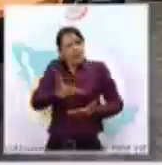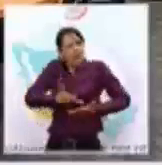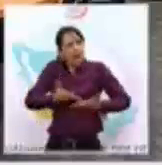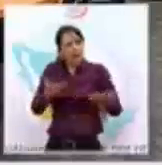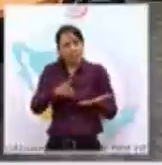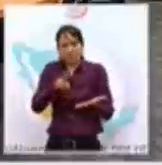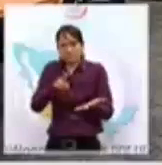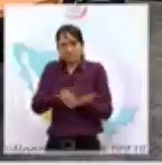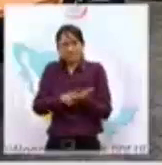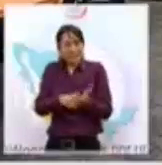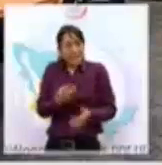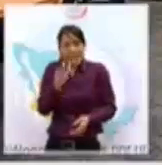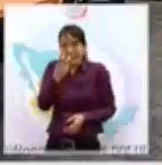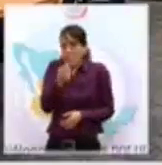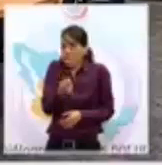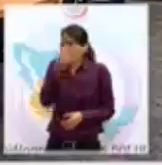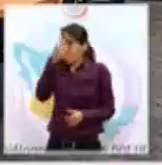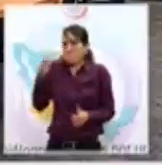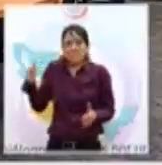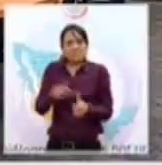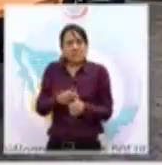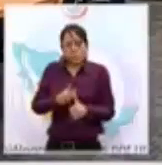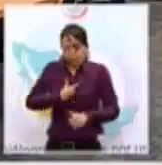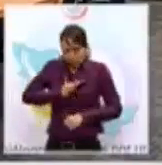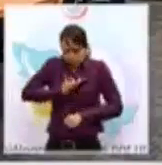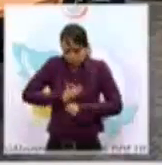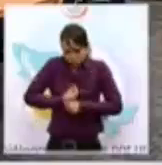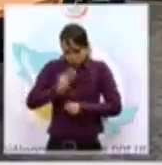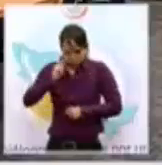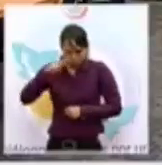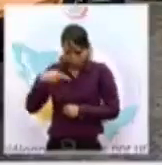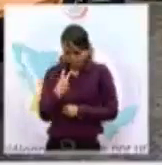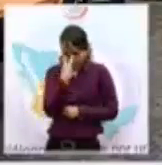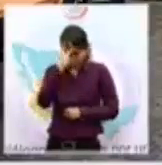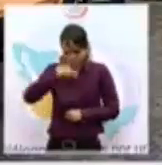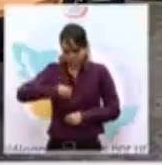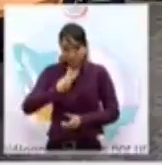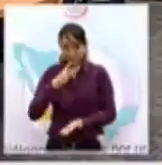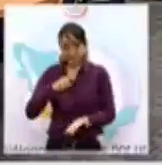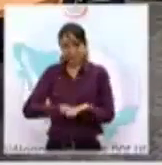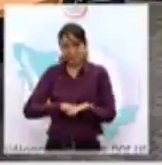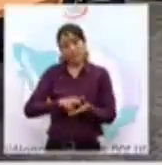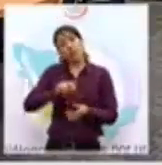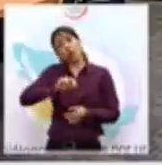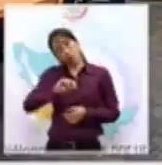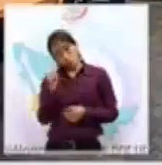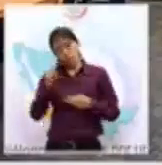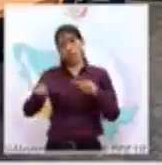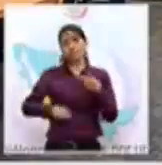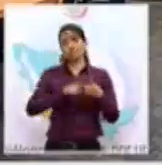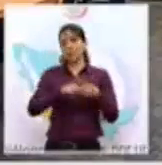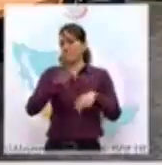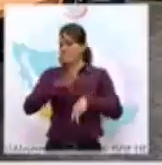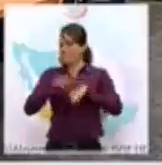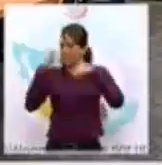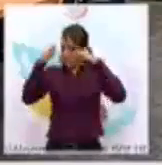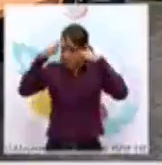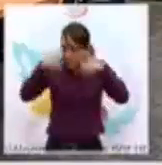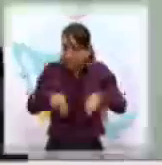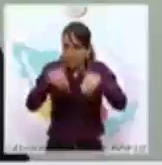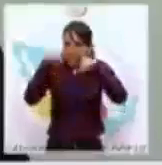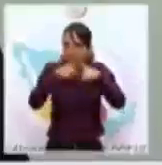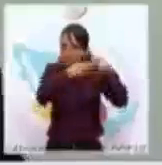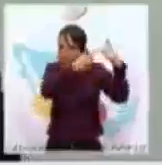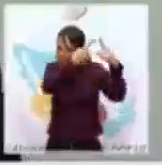que eso es lo primero que haría. Lo segundo es, enfatizaría el tema de lenguajes, que son lo fundamental y lo más humano,